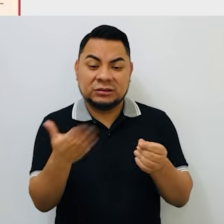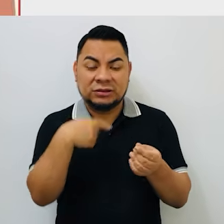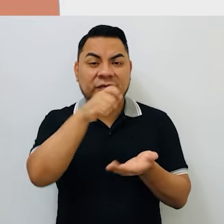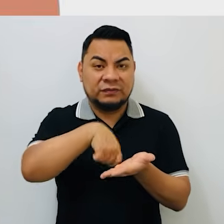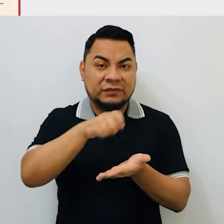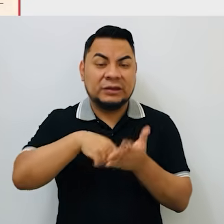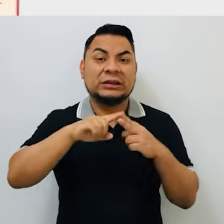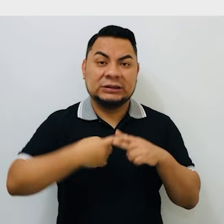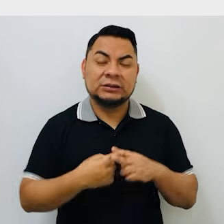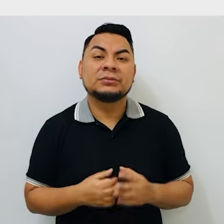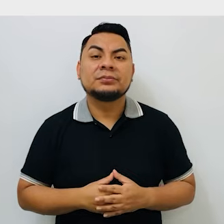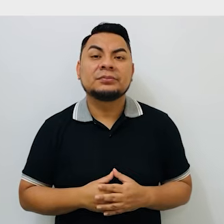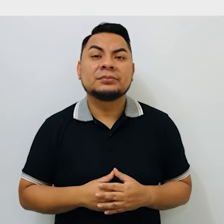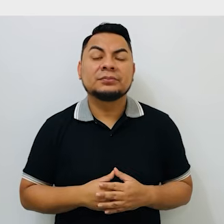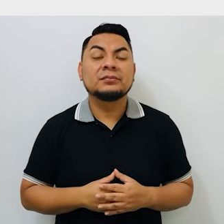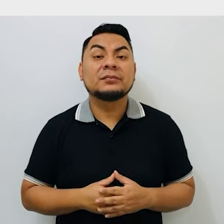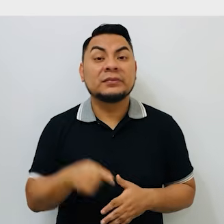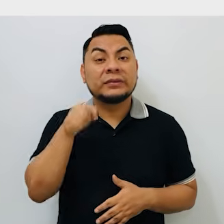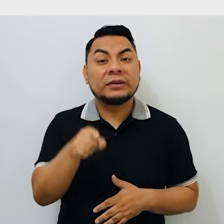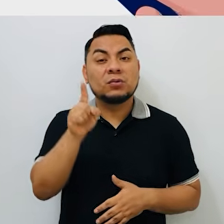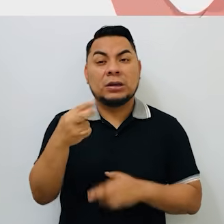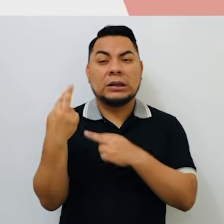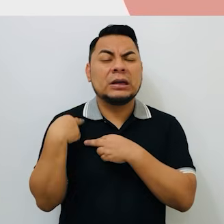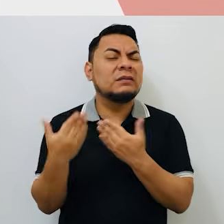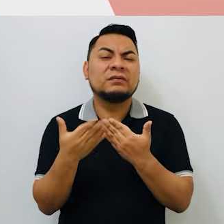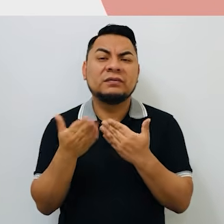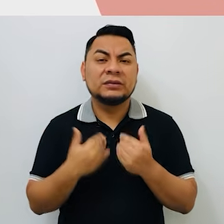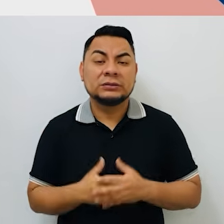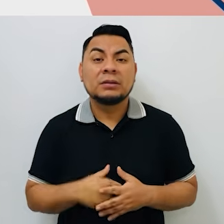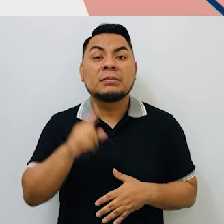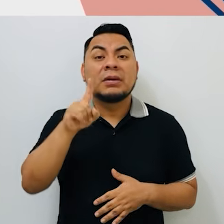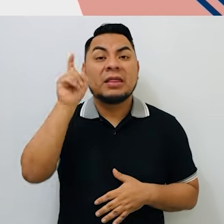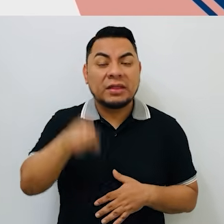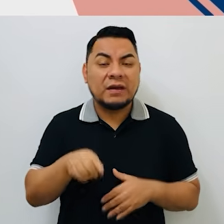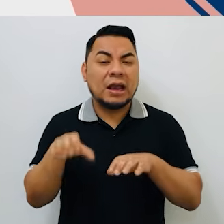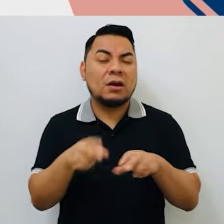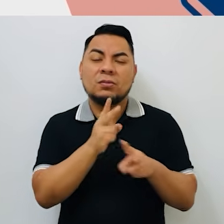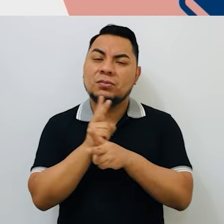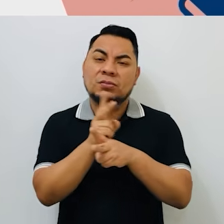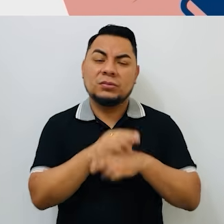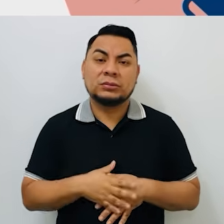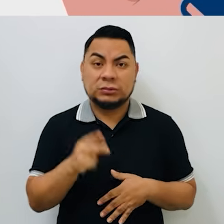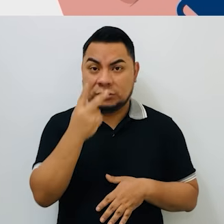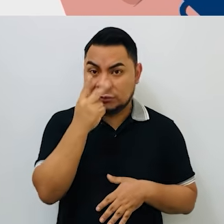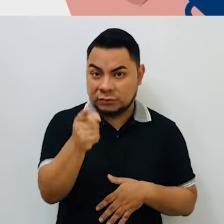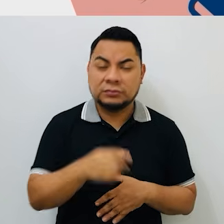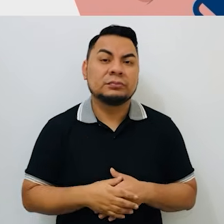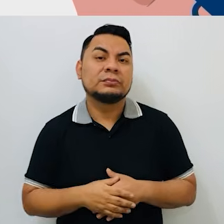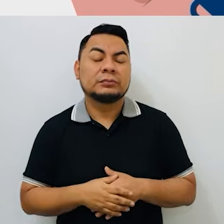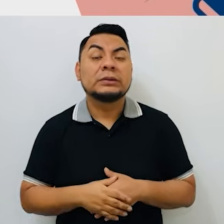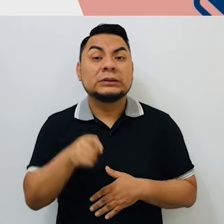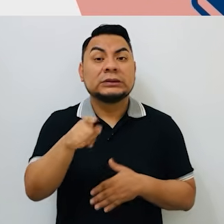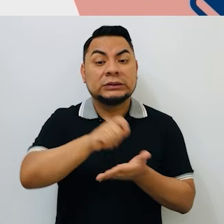que llenaron en la instalación. Esta es una tarea sencilla, pero debe hacerse con cuidado.